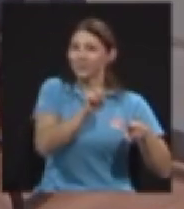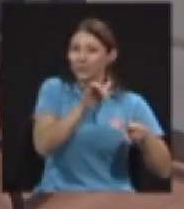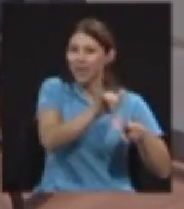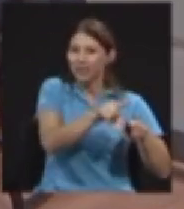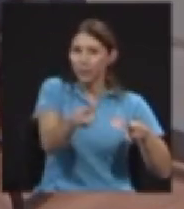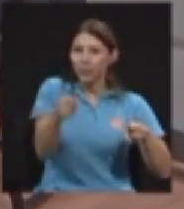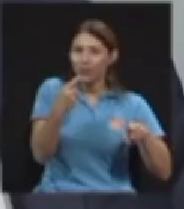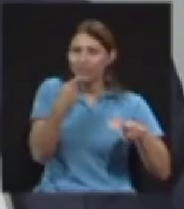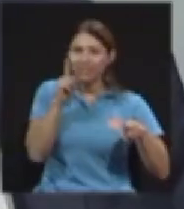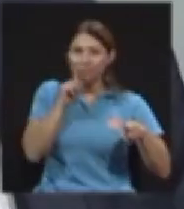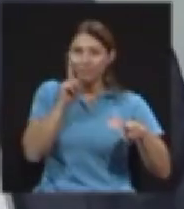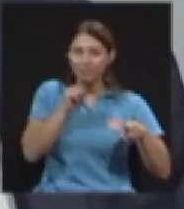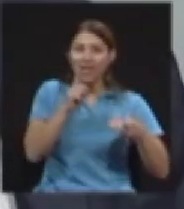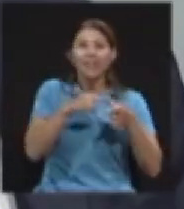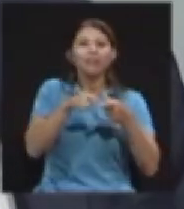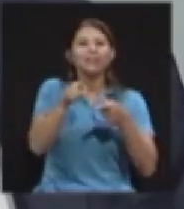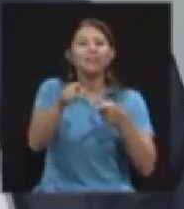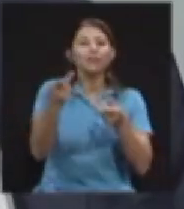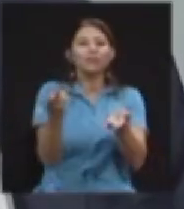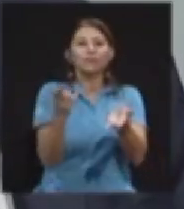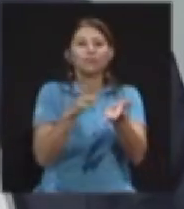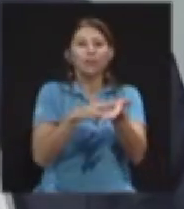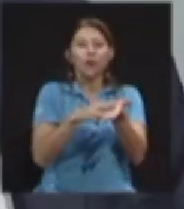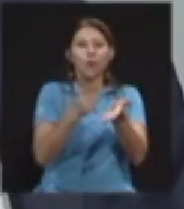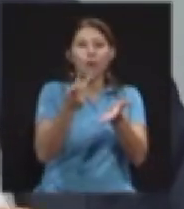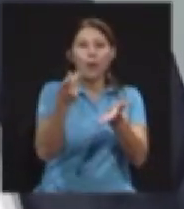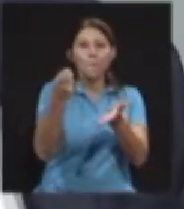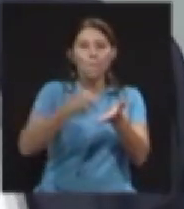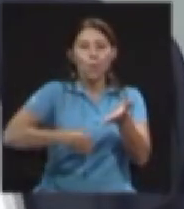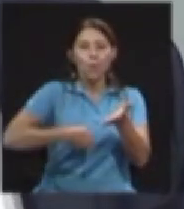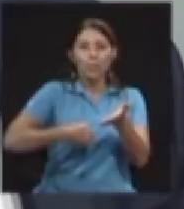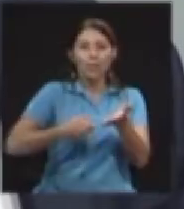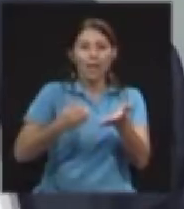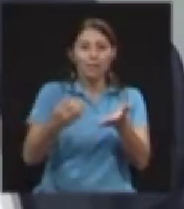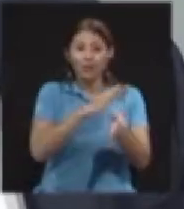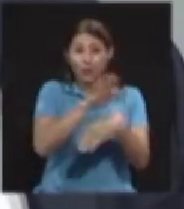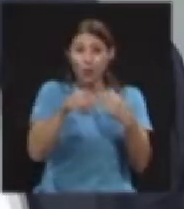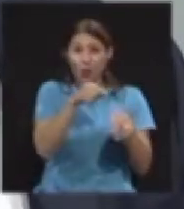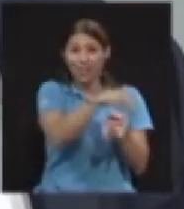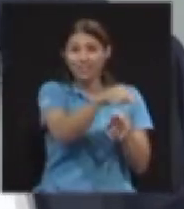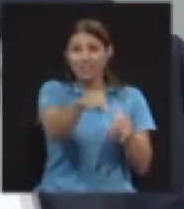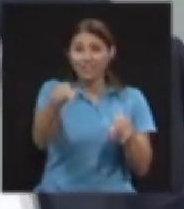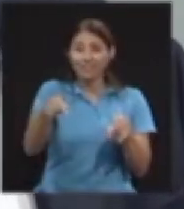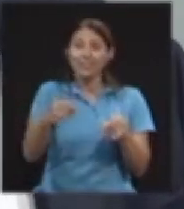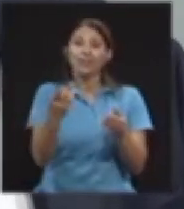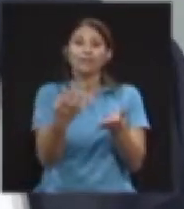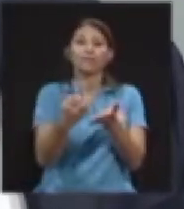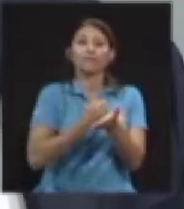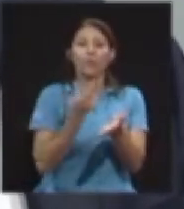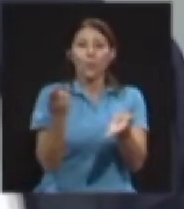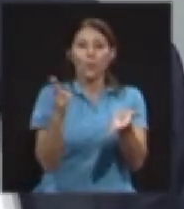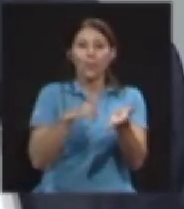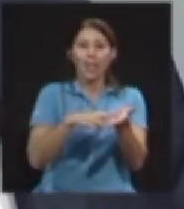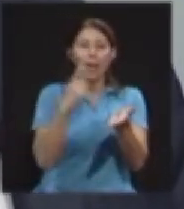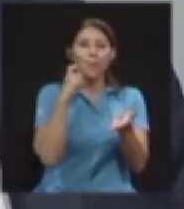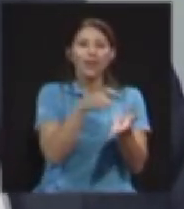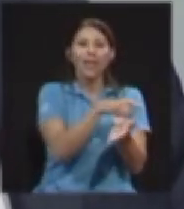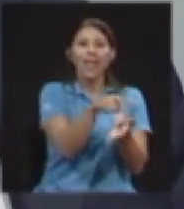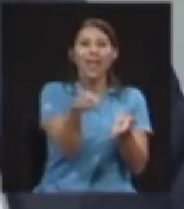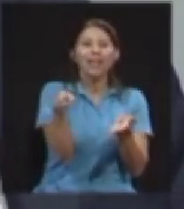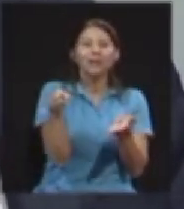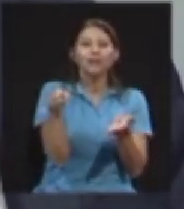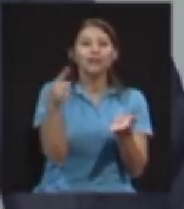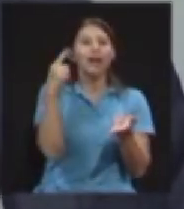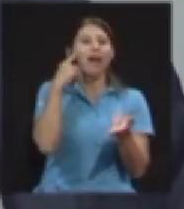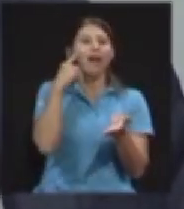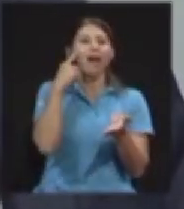haya establecido en la Comisión de la Competencia a una empresa. Y todas fueron multadas por prácticas monopolísticas.